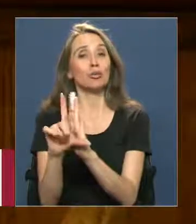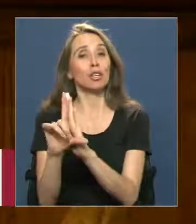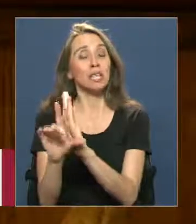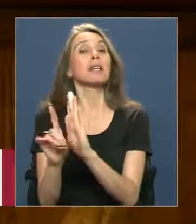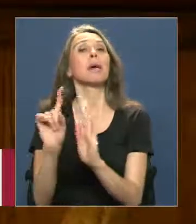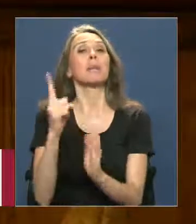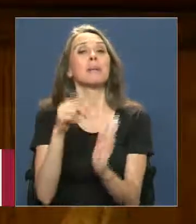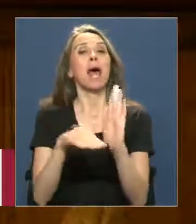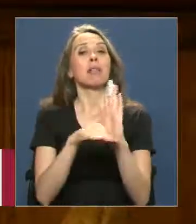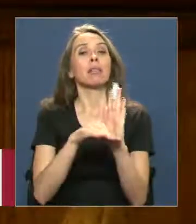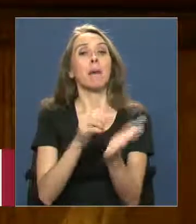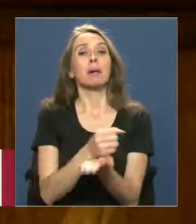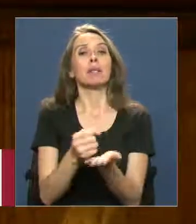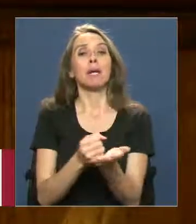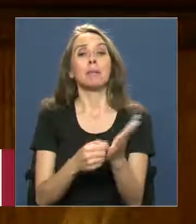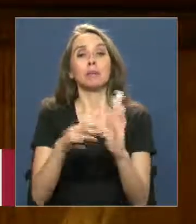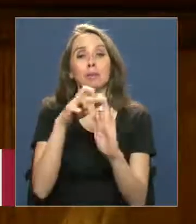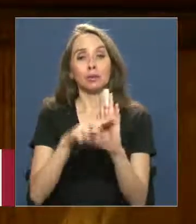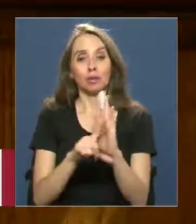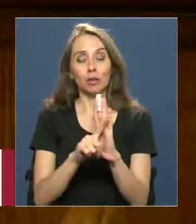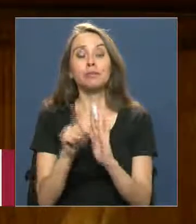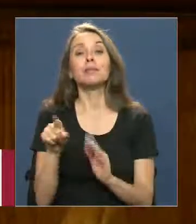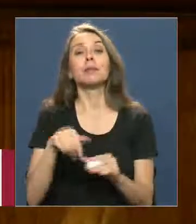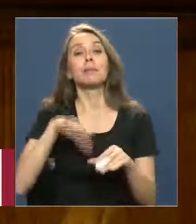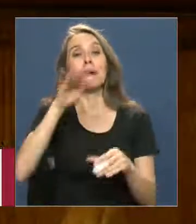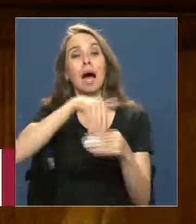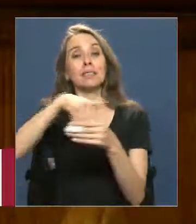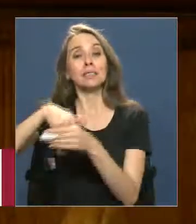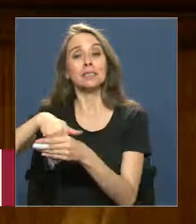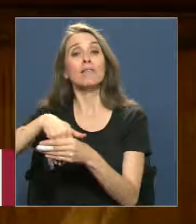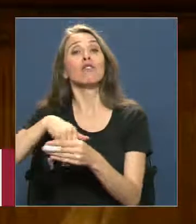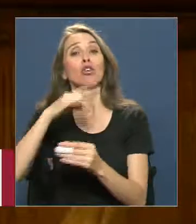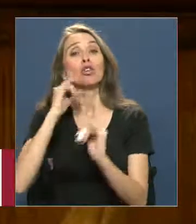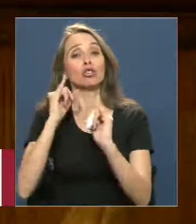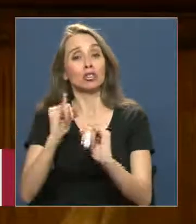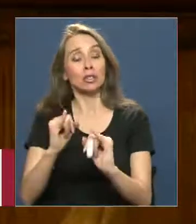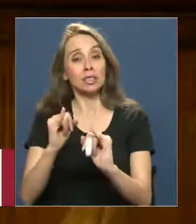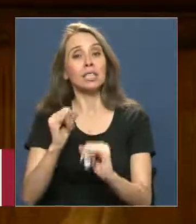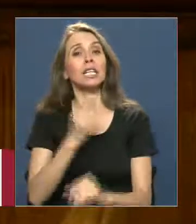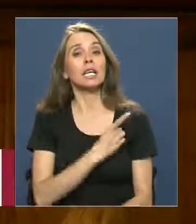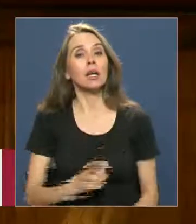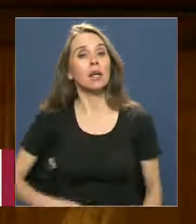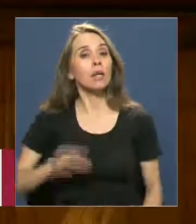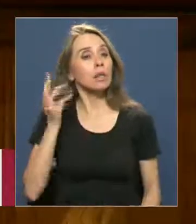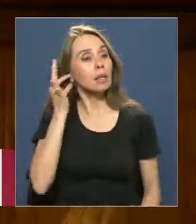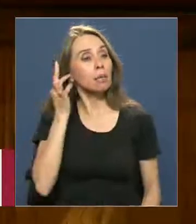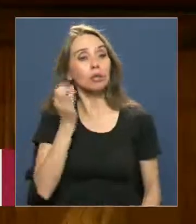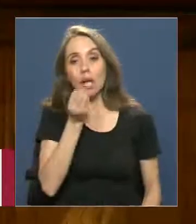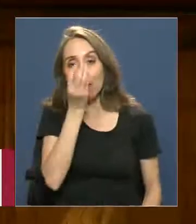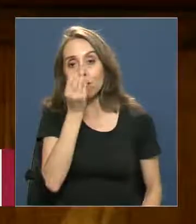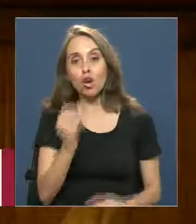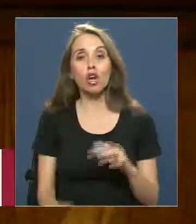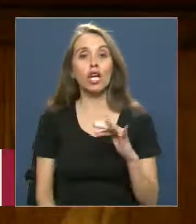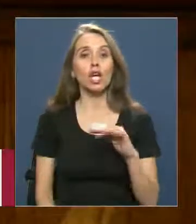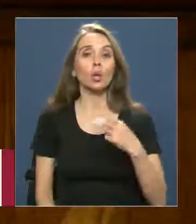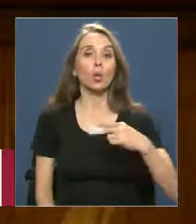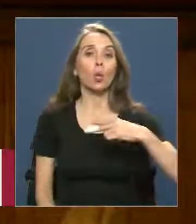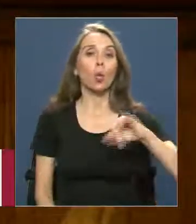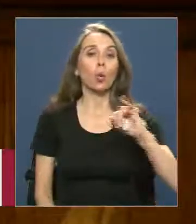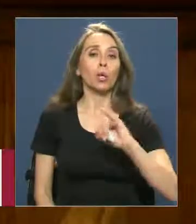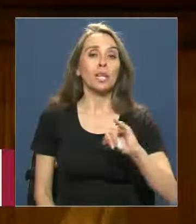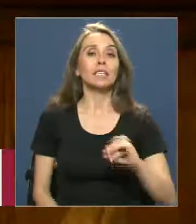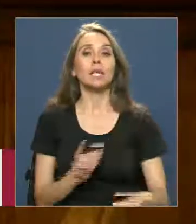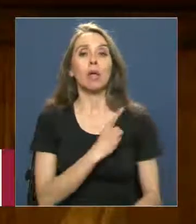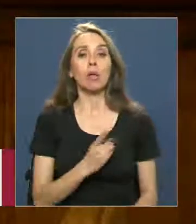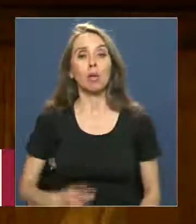El proyecto que se aprobó en general por la mayoría de los votos, se pronunciaron por la afirmativa las diputadas señora Camila Flores y Paulina Núñez, y los